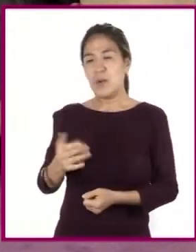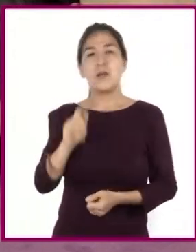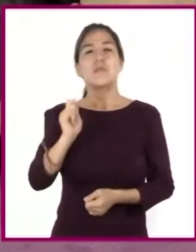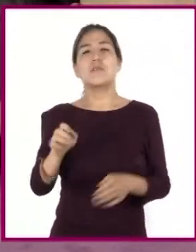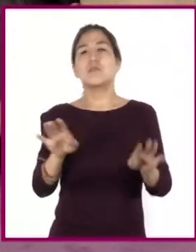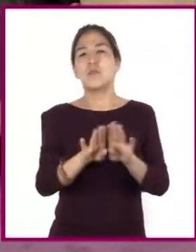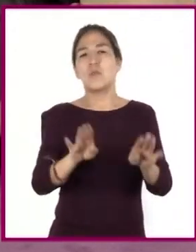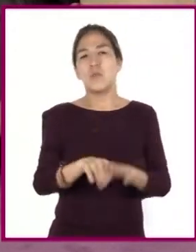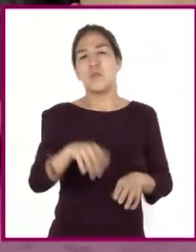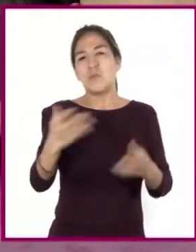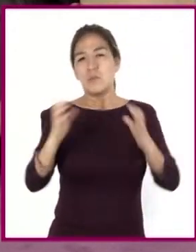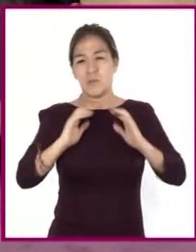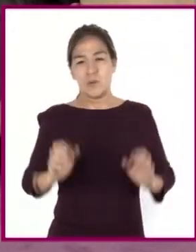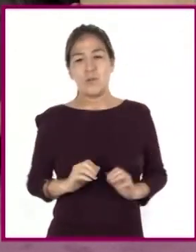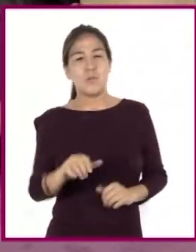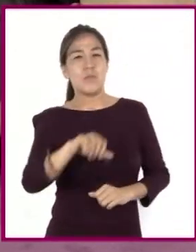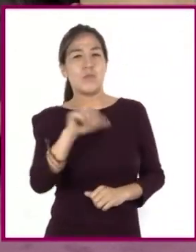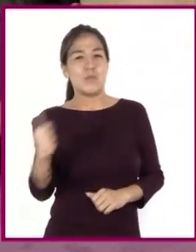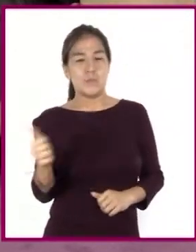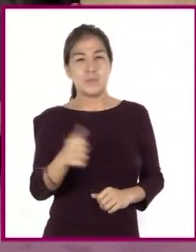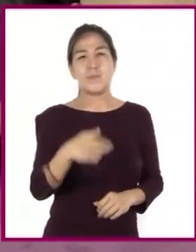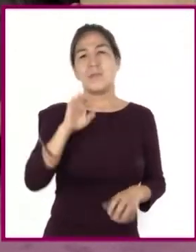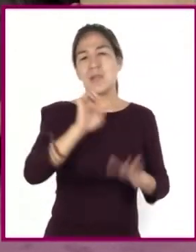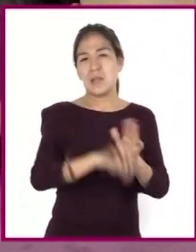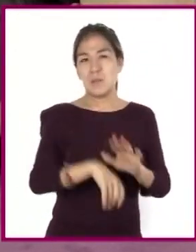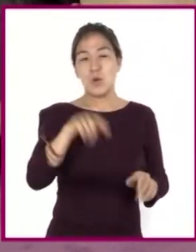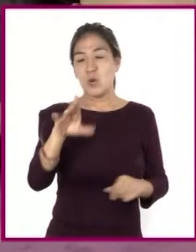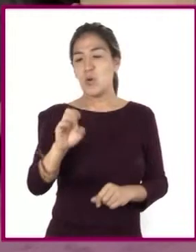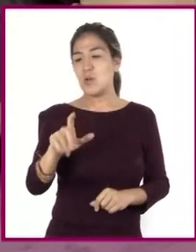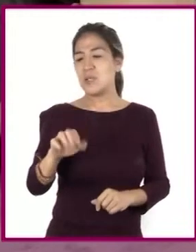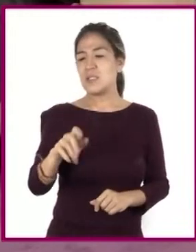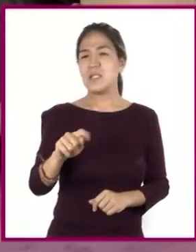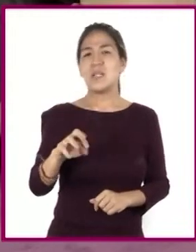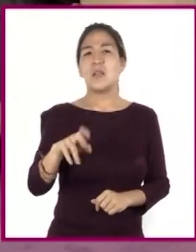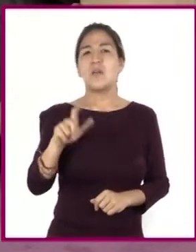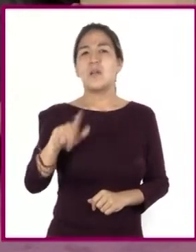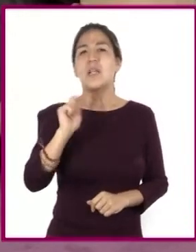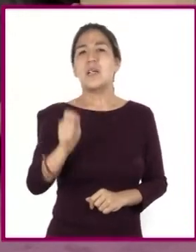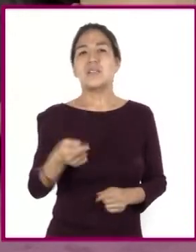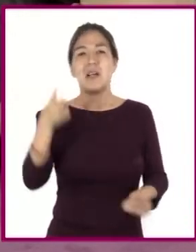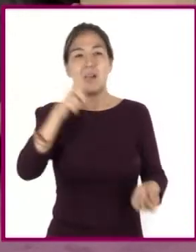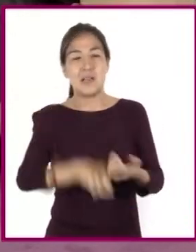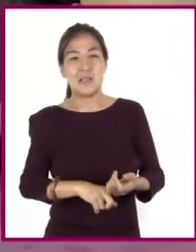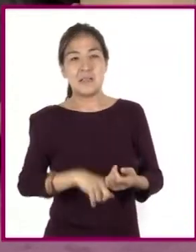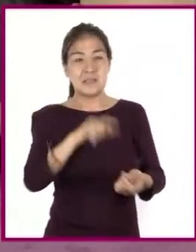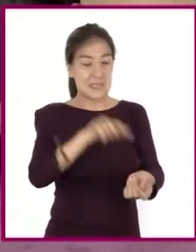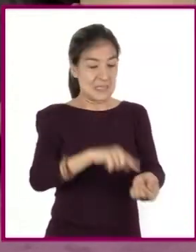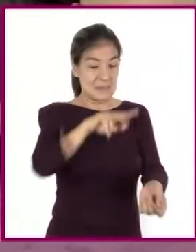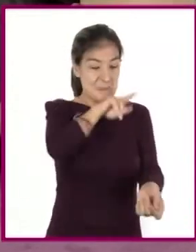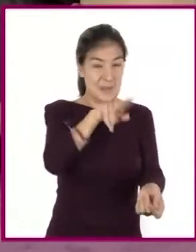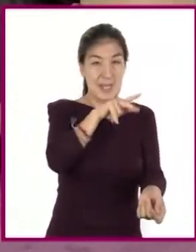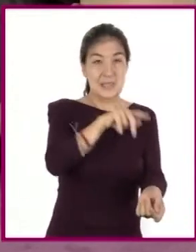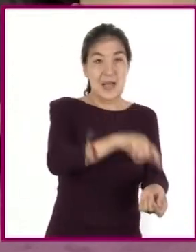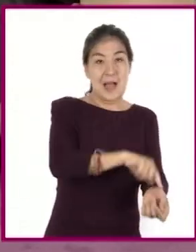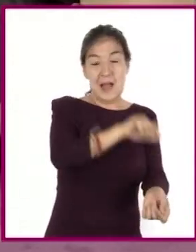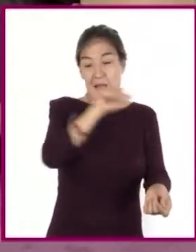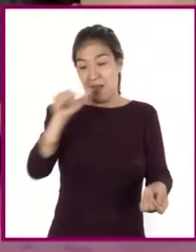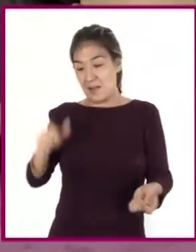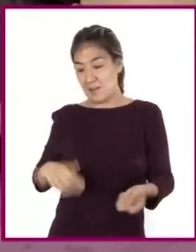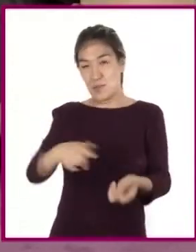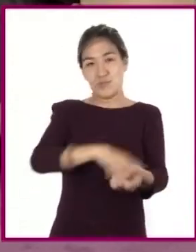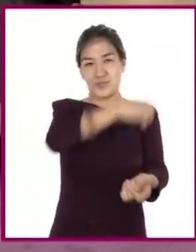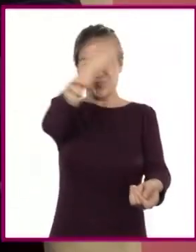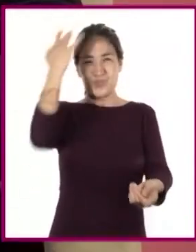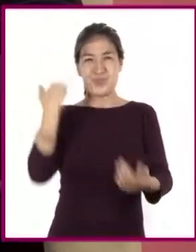en salud, del colesterol bueno, se refiere al colesterol que está siendo transportado de las arterias hacia el hígado para